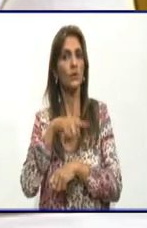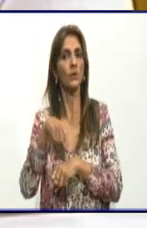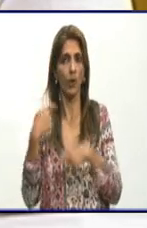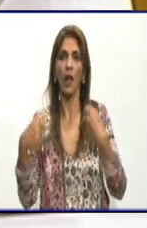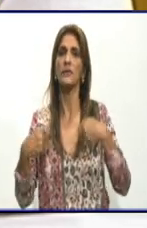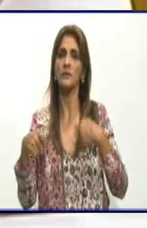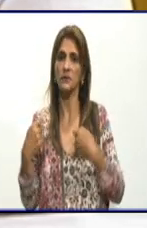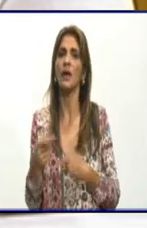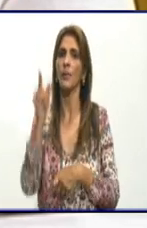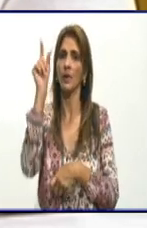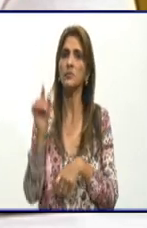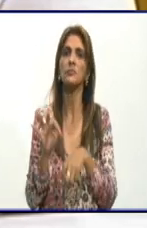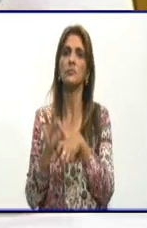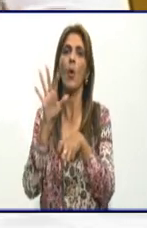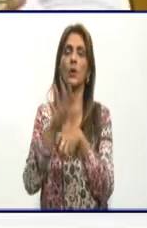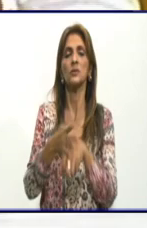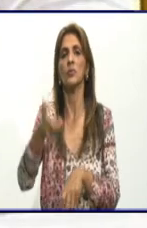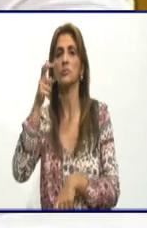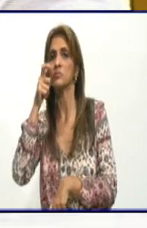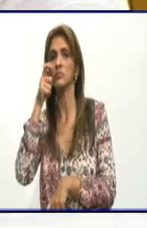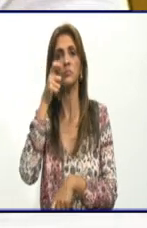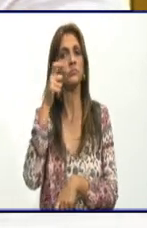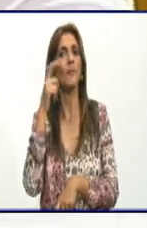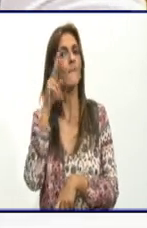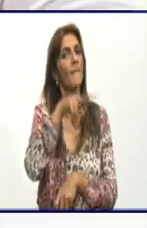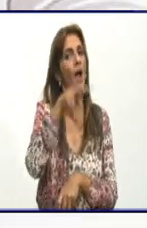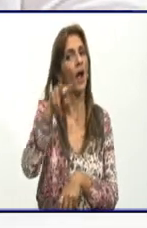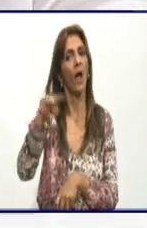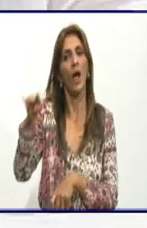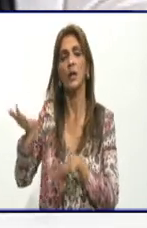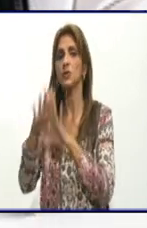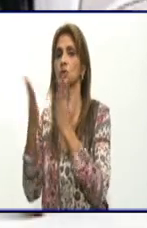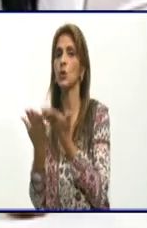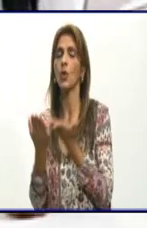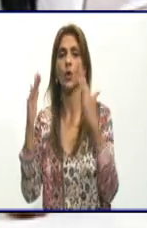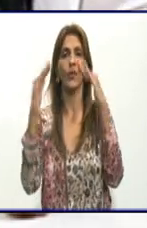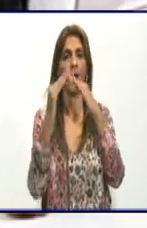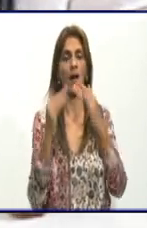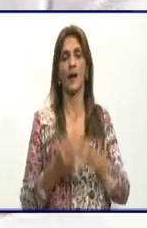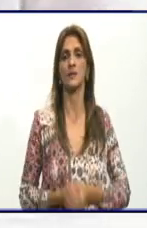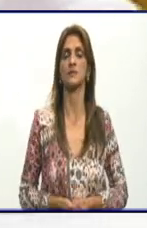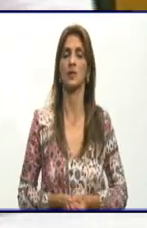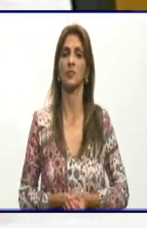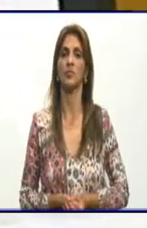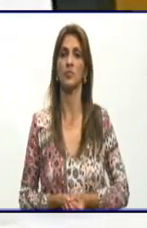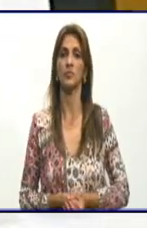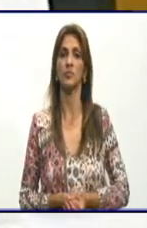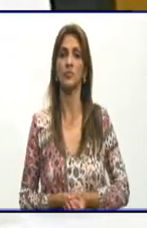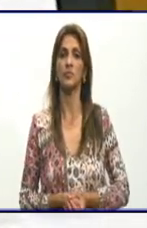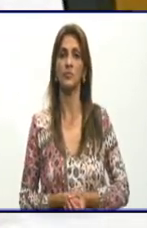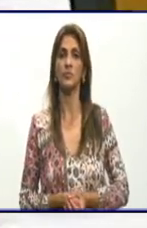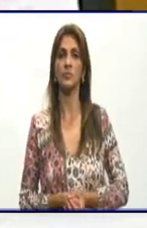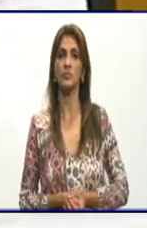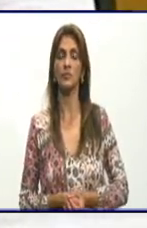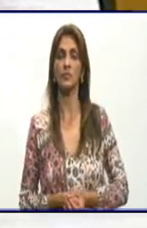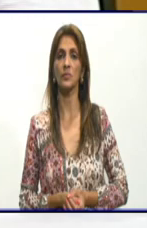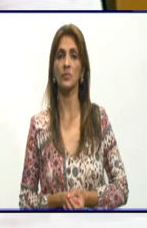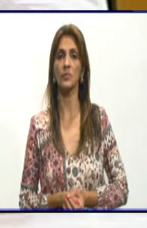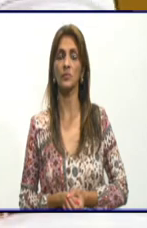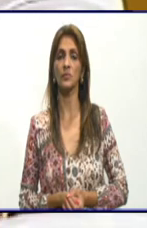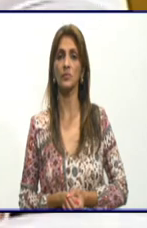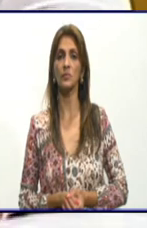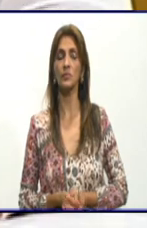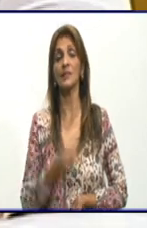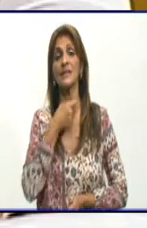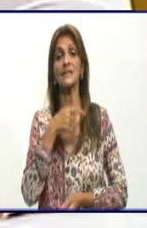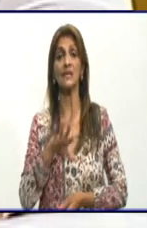la población conozca. Ah, no va a venir el operario, pero yo tengo que preocuparme, hacerlo claro, autofocal. Claro. Y en el caso de que mi vivienda, por ejemplo, no esté en